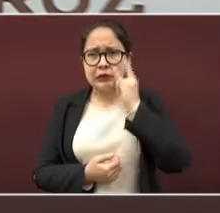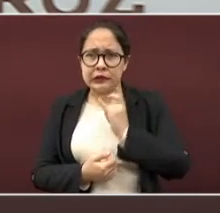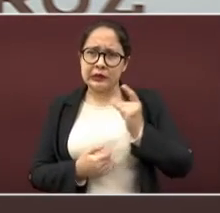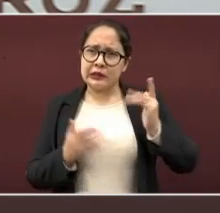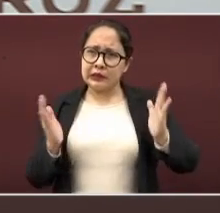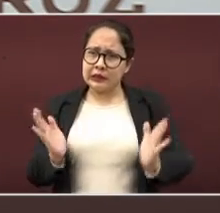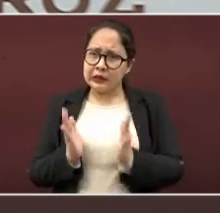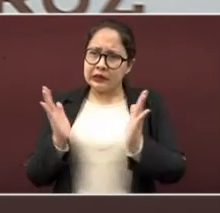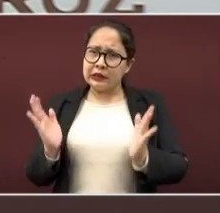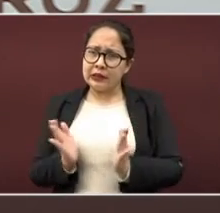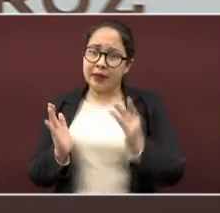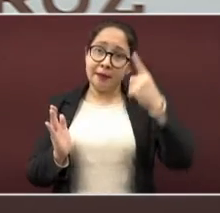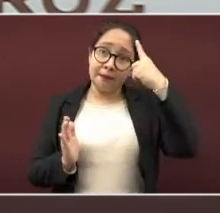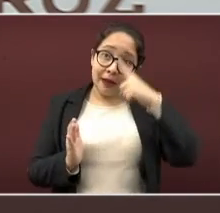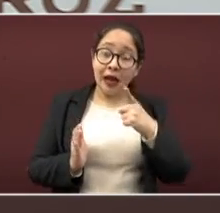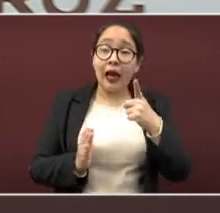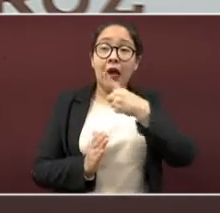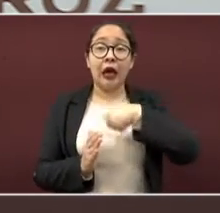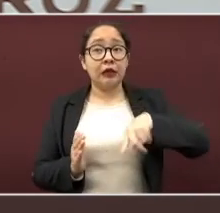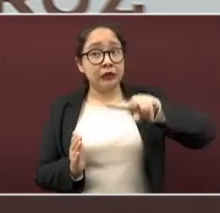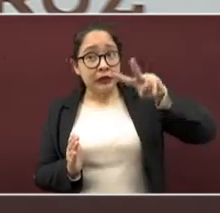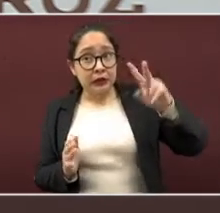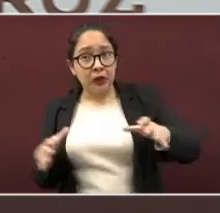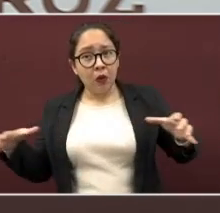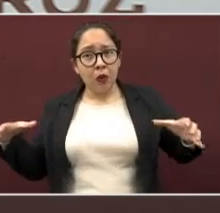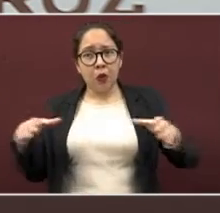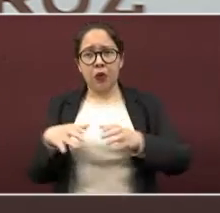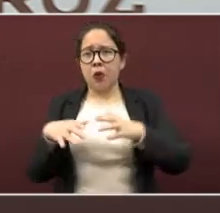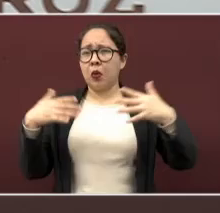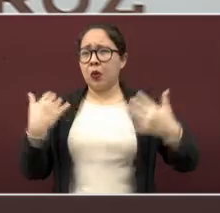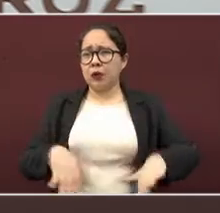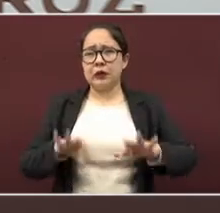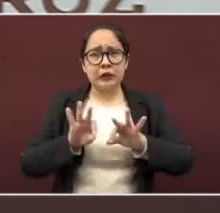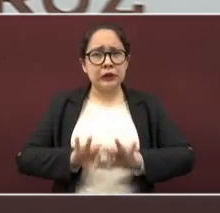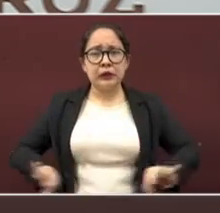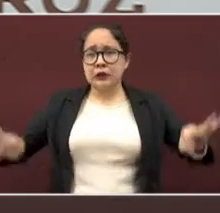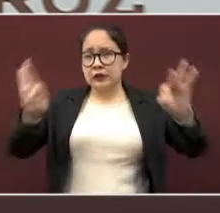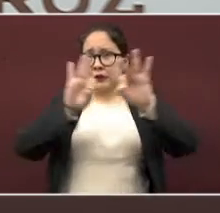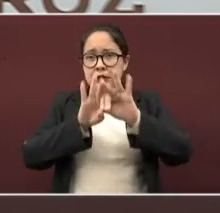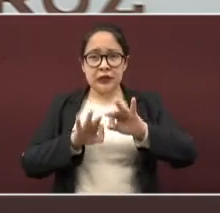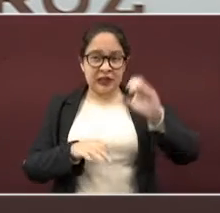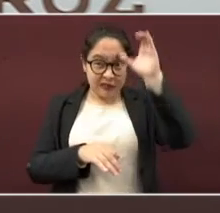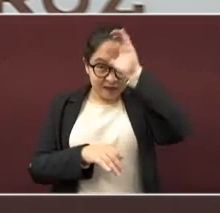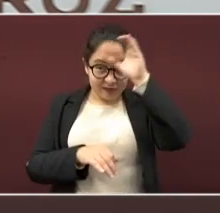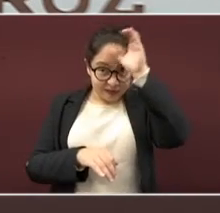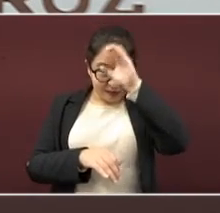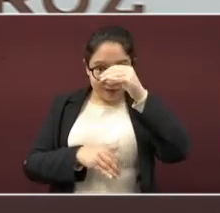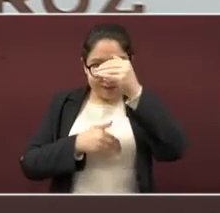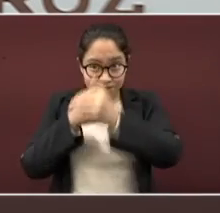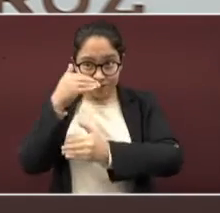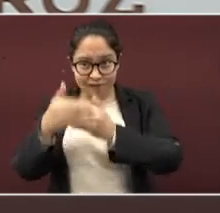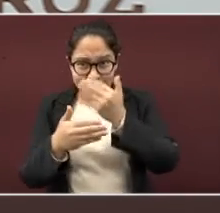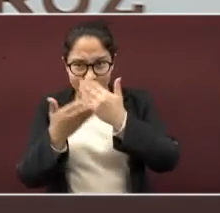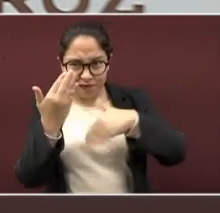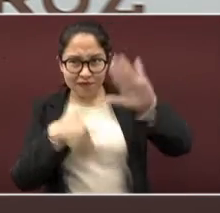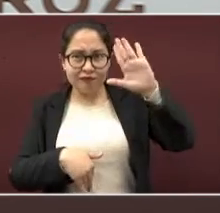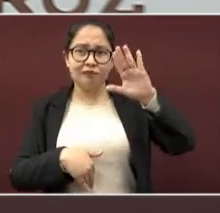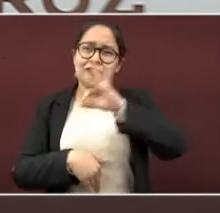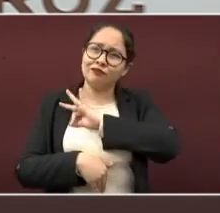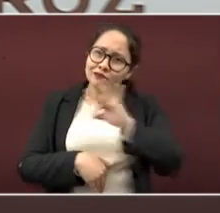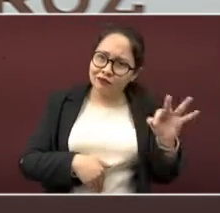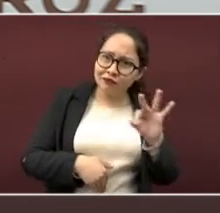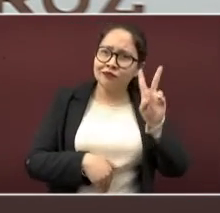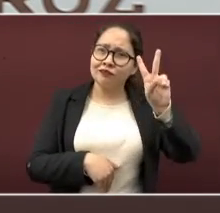para que sea un verdadero faro de ciencia epidemiológica que permita estar